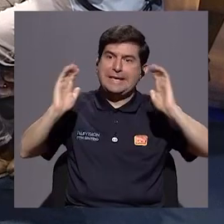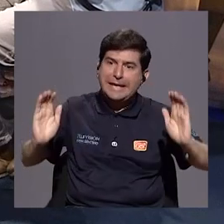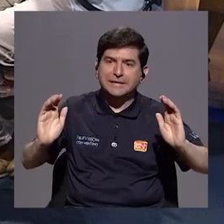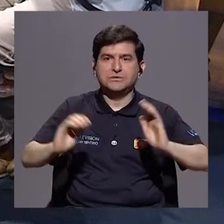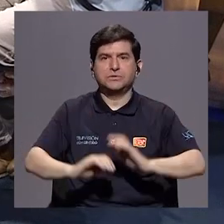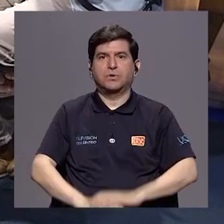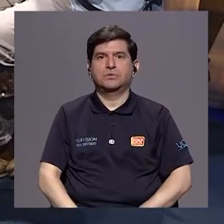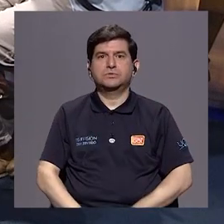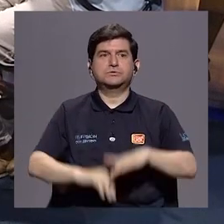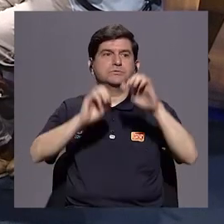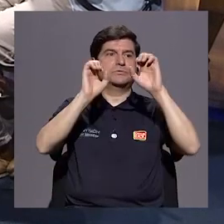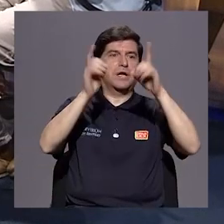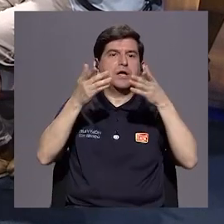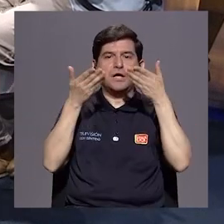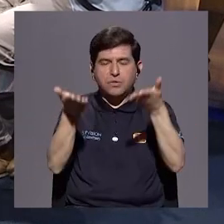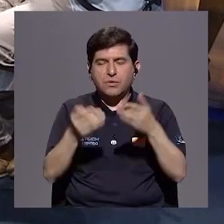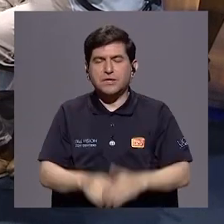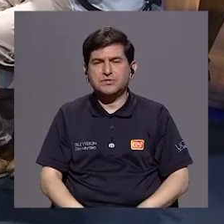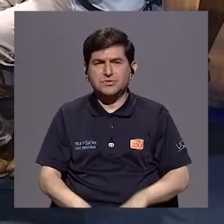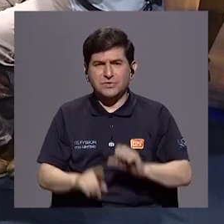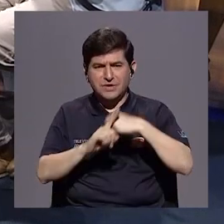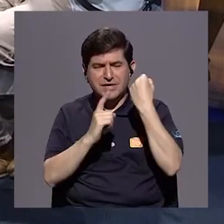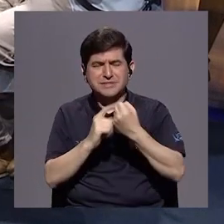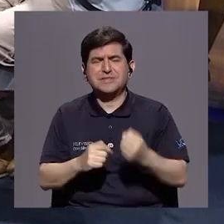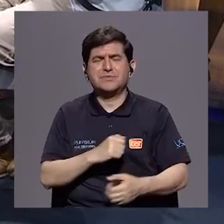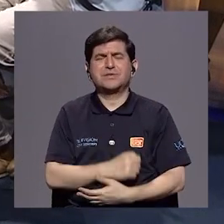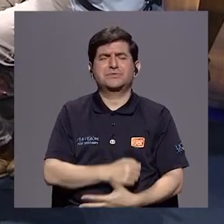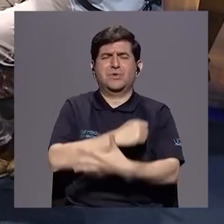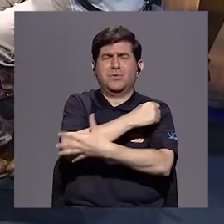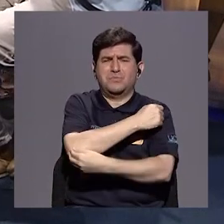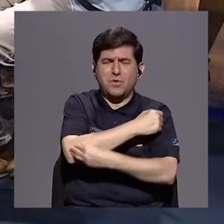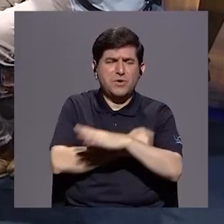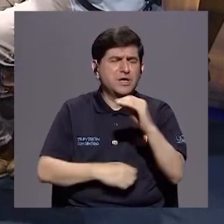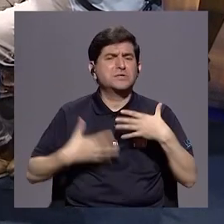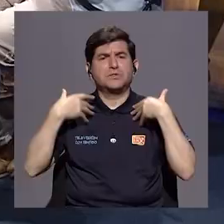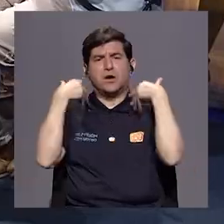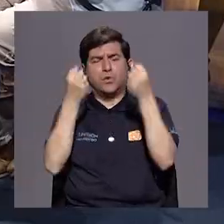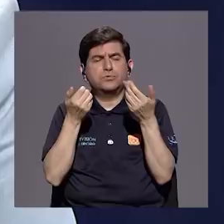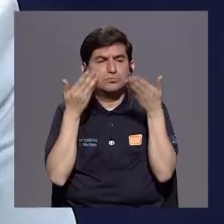niños la educación en pobreza en salud